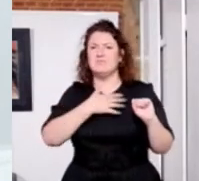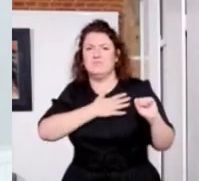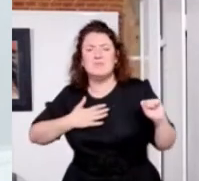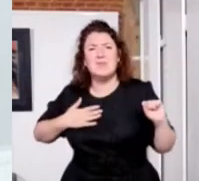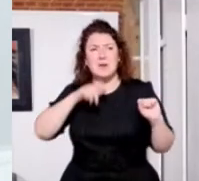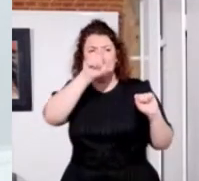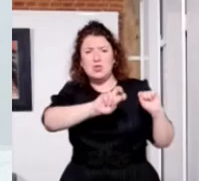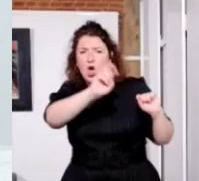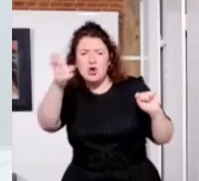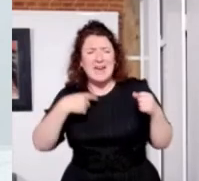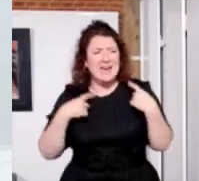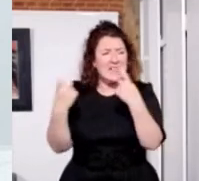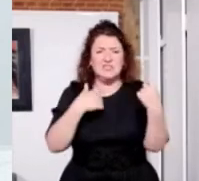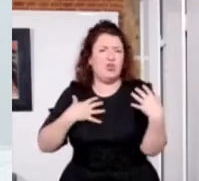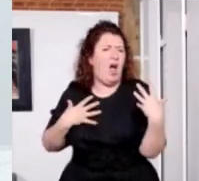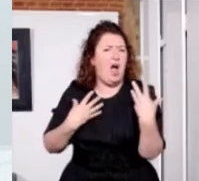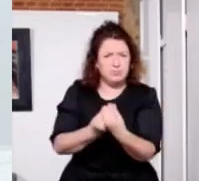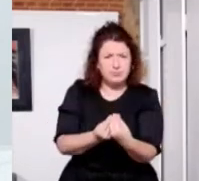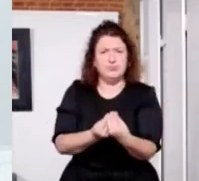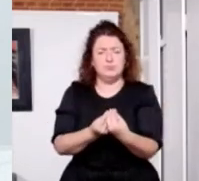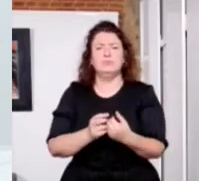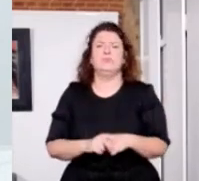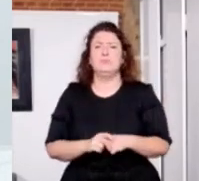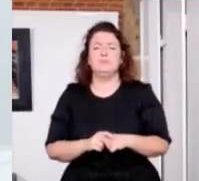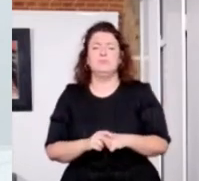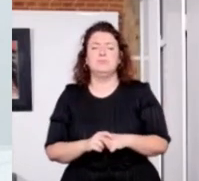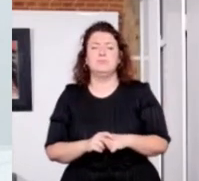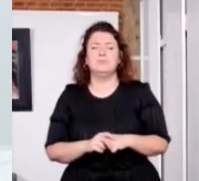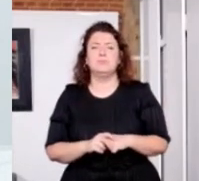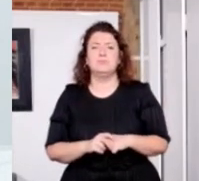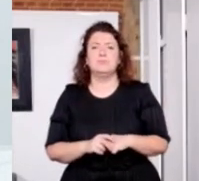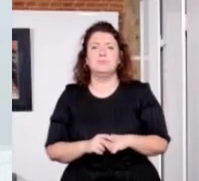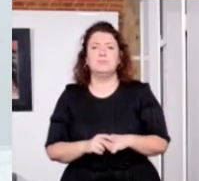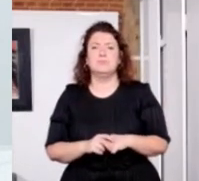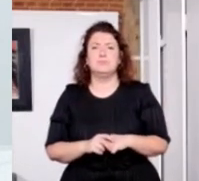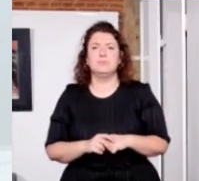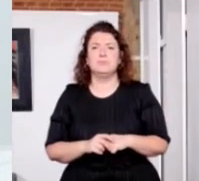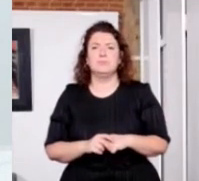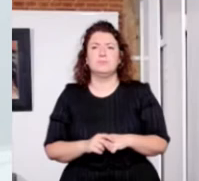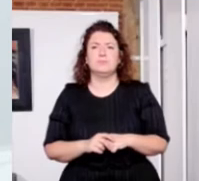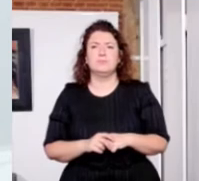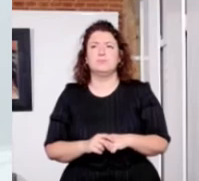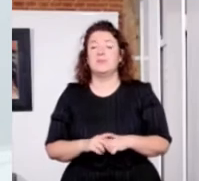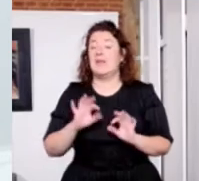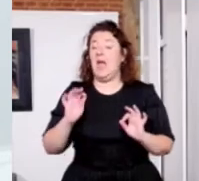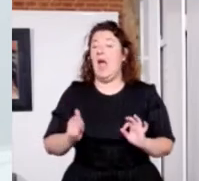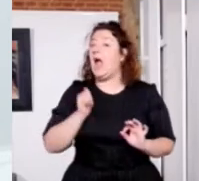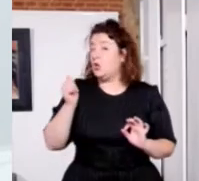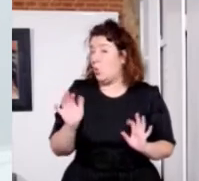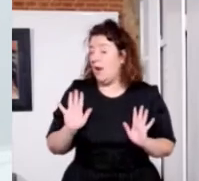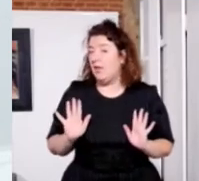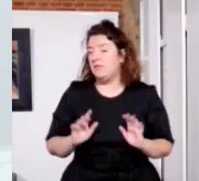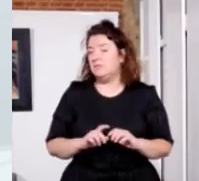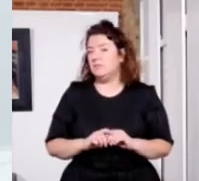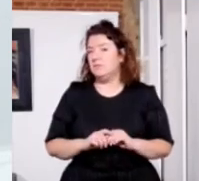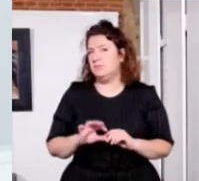lado de las personas que estaban pasándolo mal, que da la casualidad, yo creo